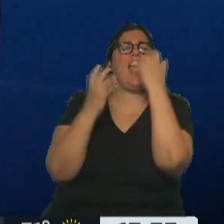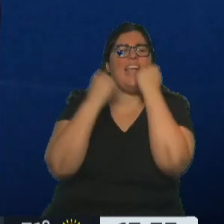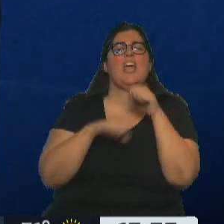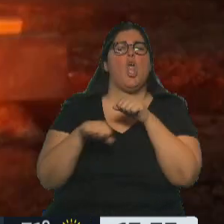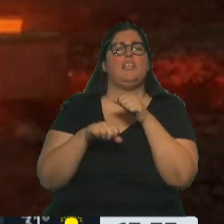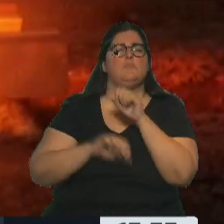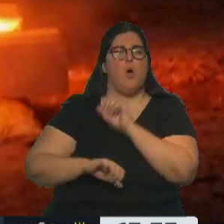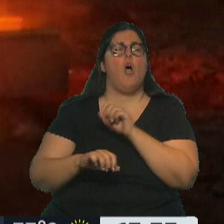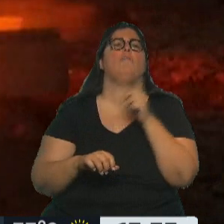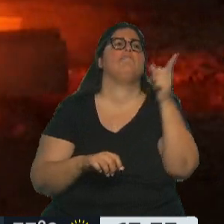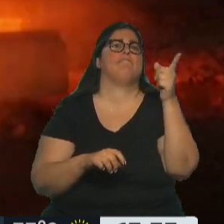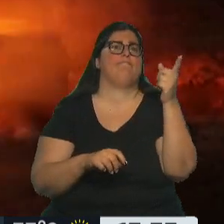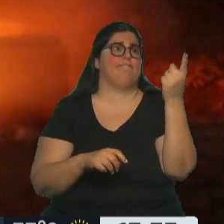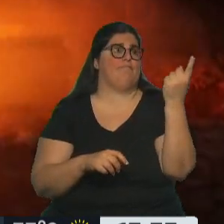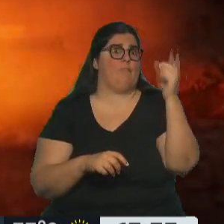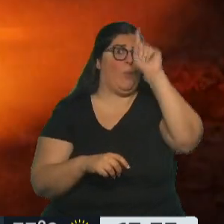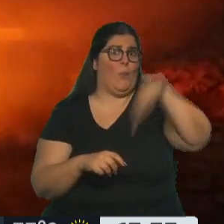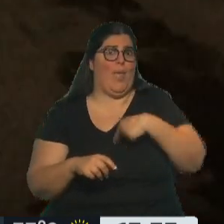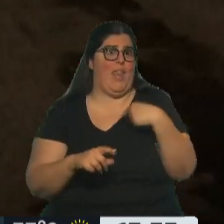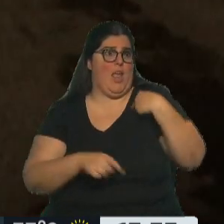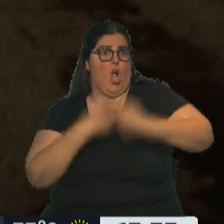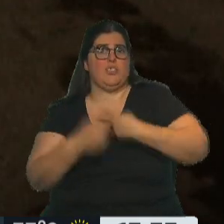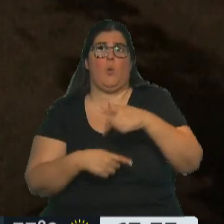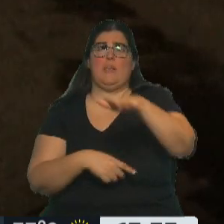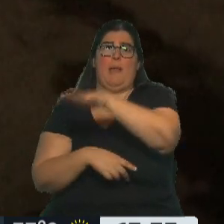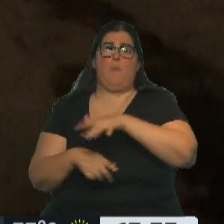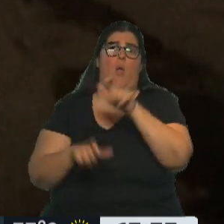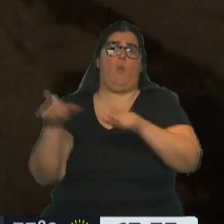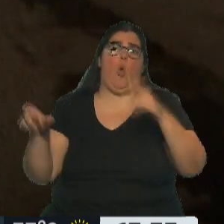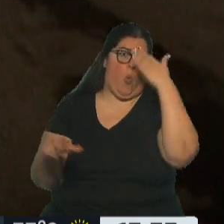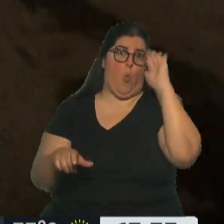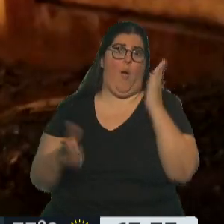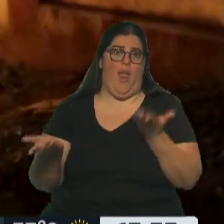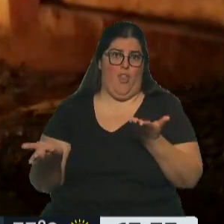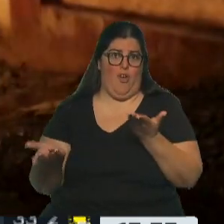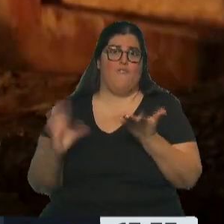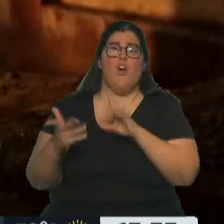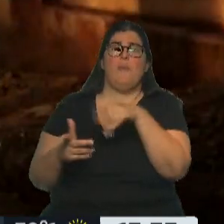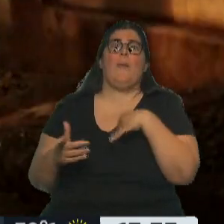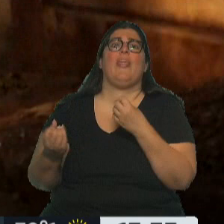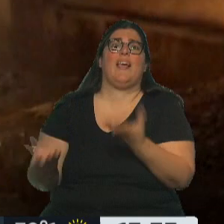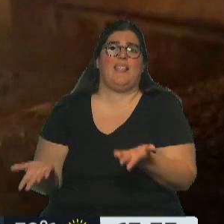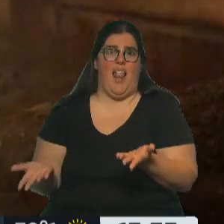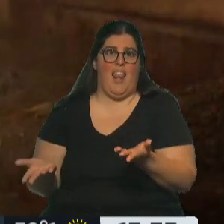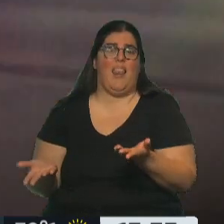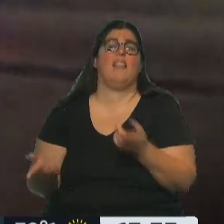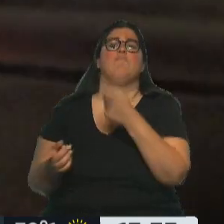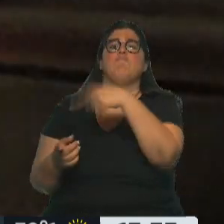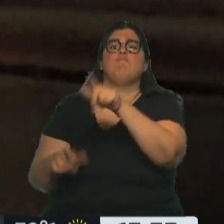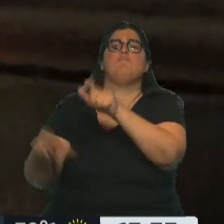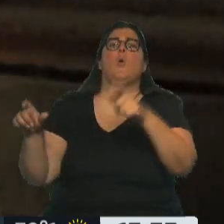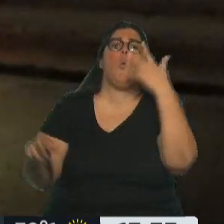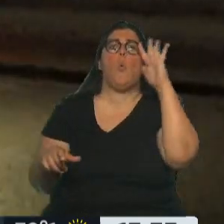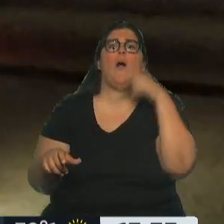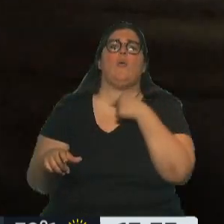directo en las condiciones de vida de la población cubana, en las motivaciones que tienen los cubanos para